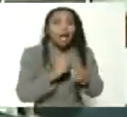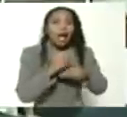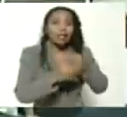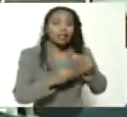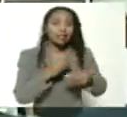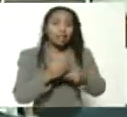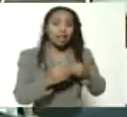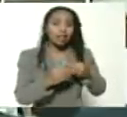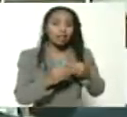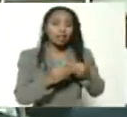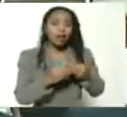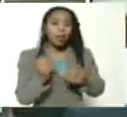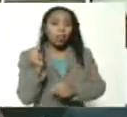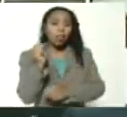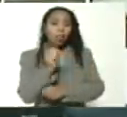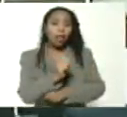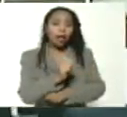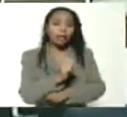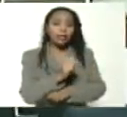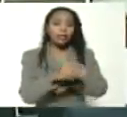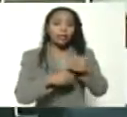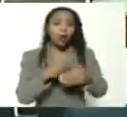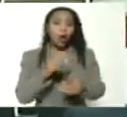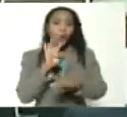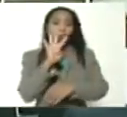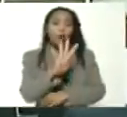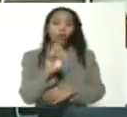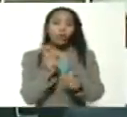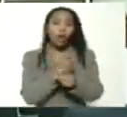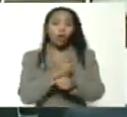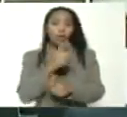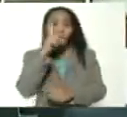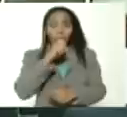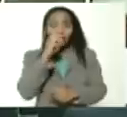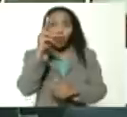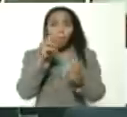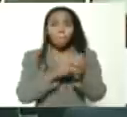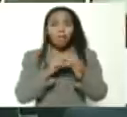magnicidio frustrado el 4 de agosto del año 2018.